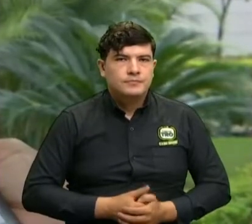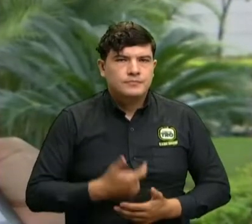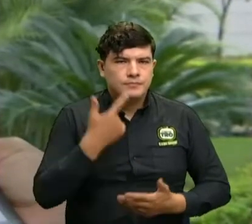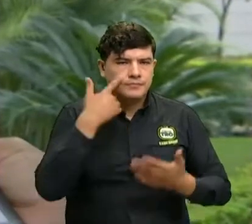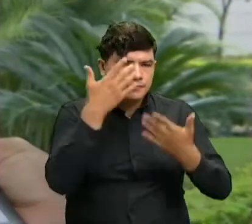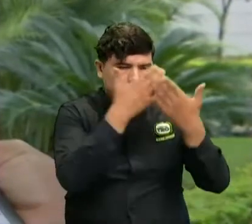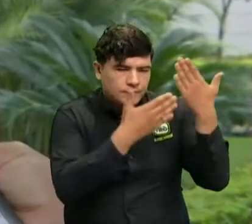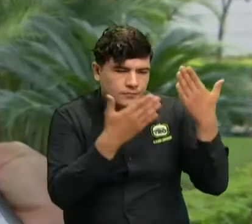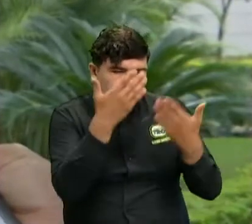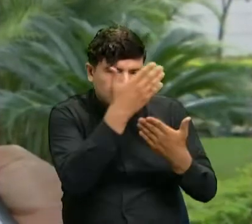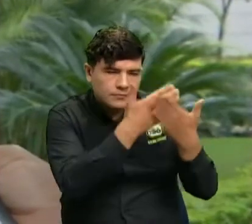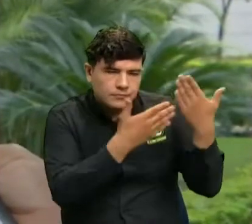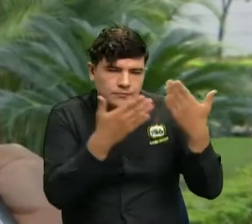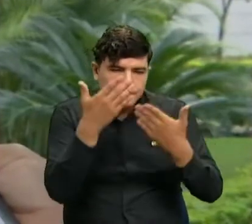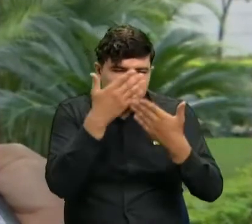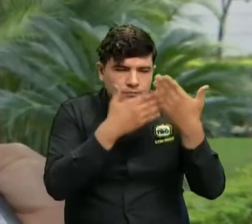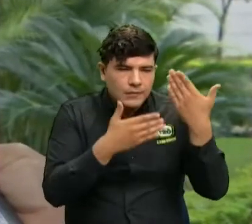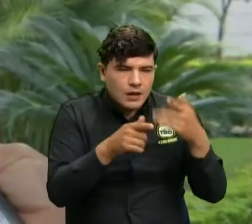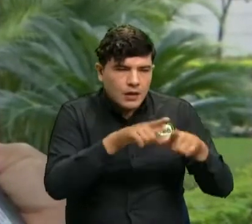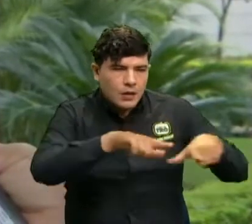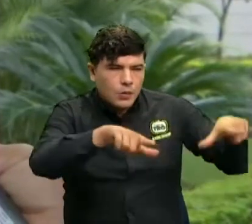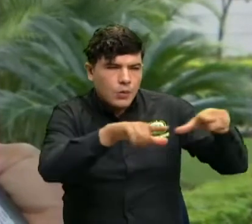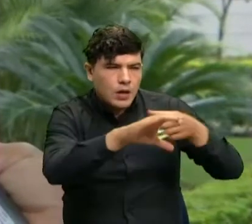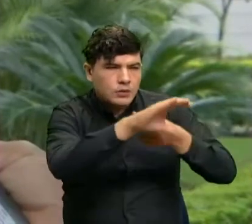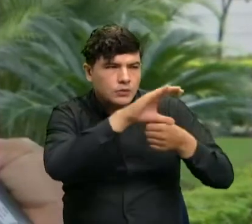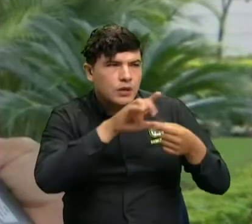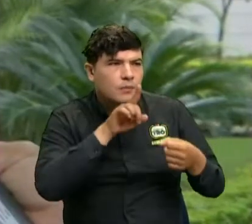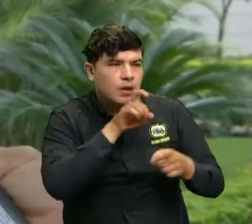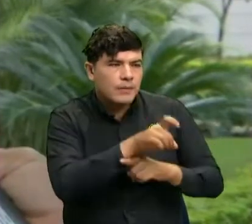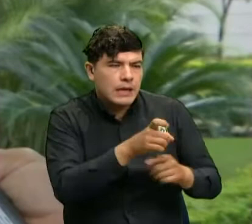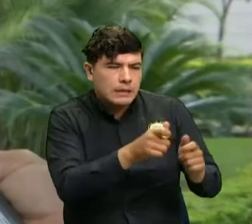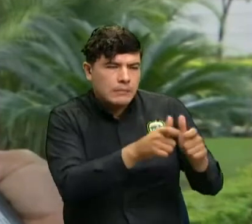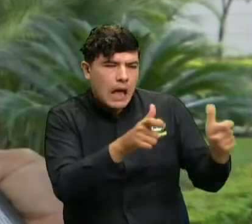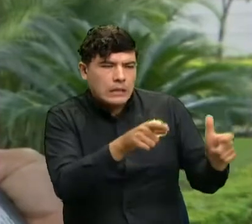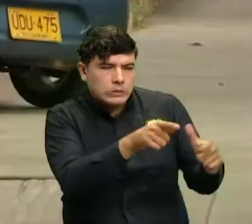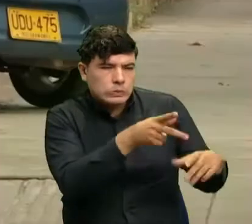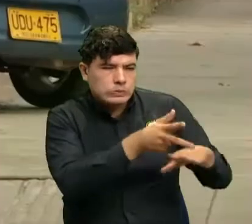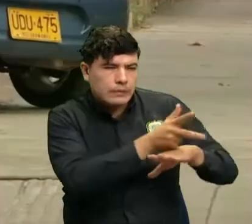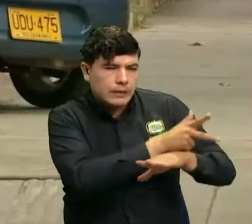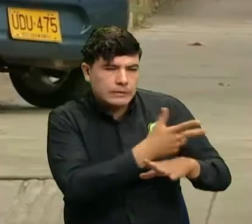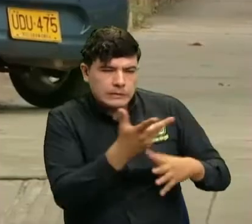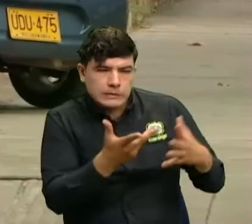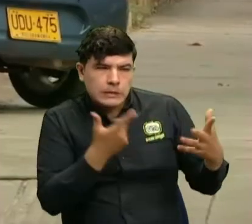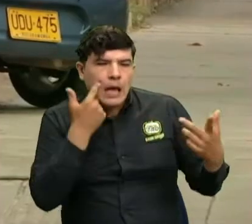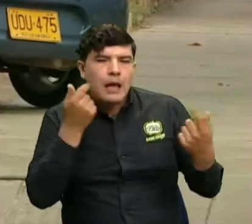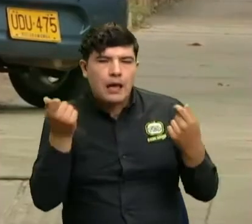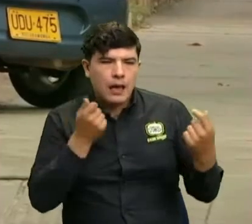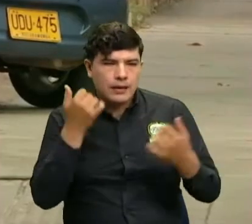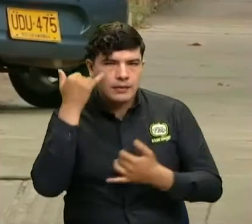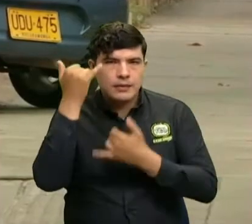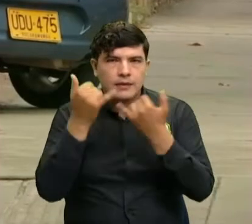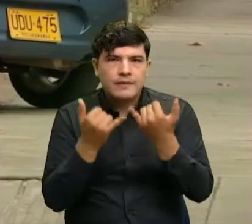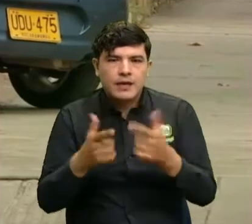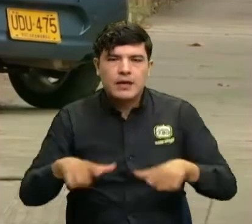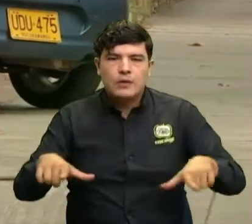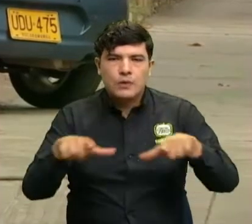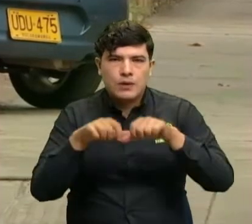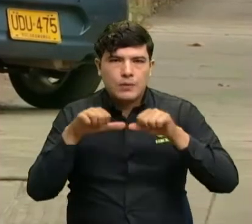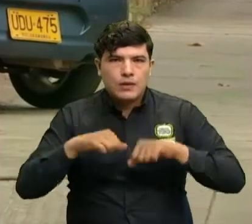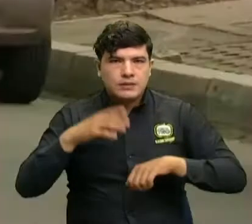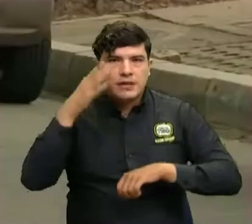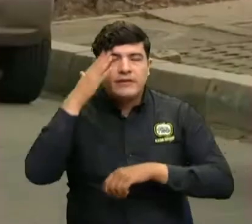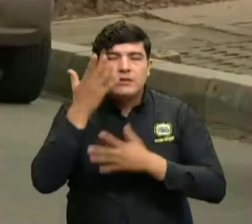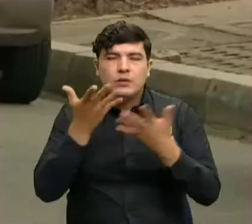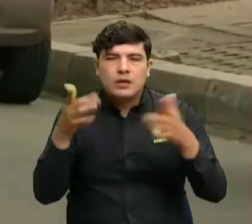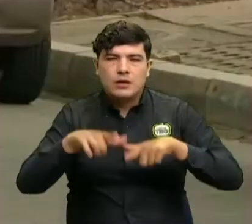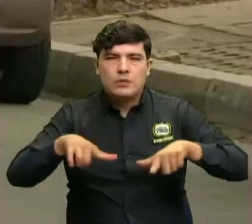que se puedan hacer estas zonas de estacionamiento regulado para tener una mayor control del estacionamiento alrededor de los sitios, sobre todo apoyar también